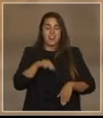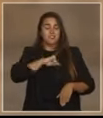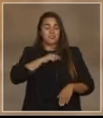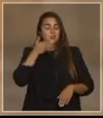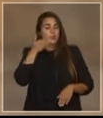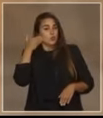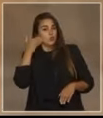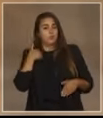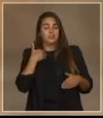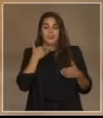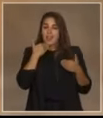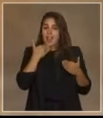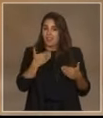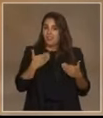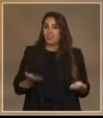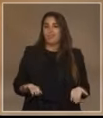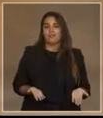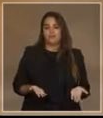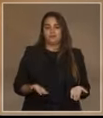y agradecimiento.